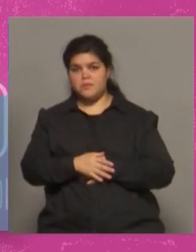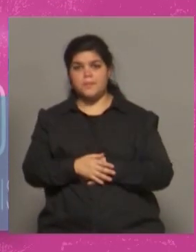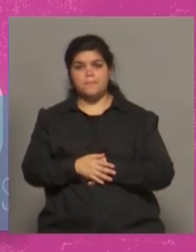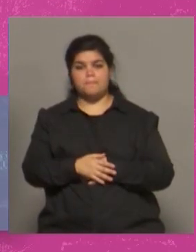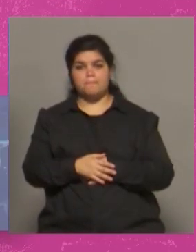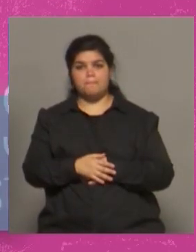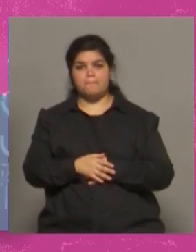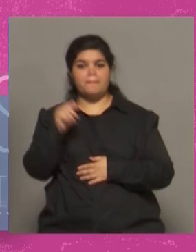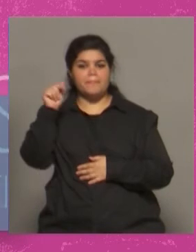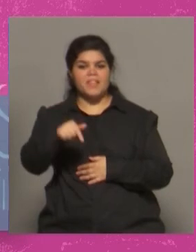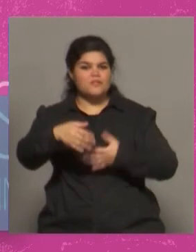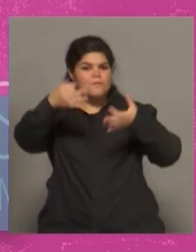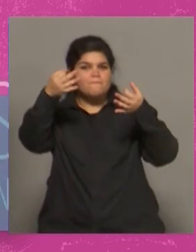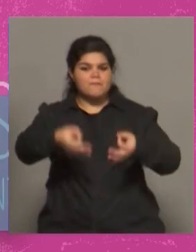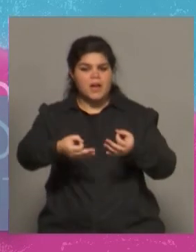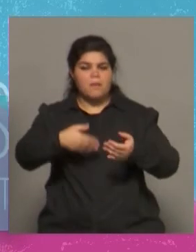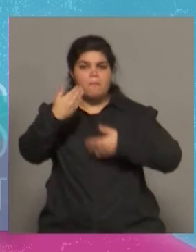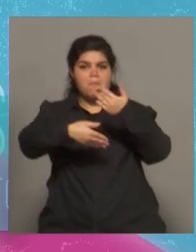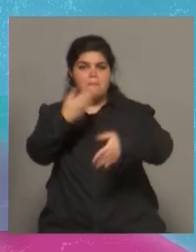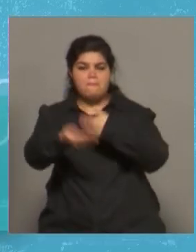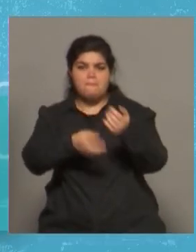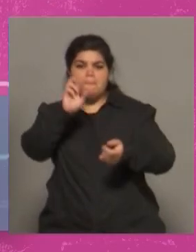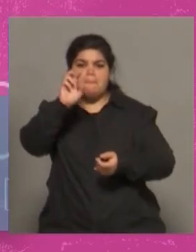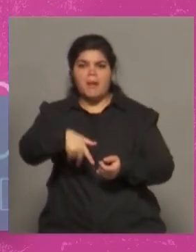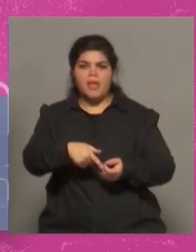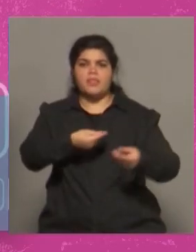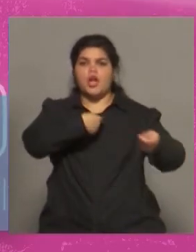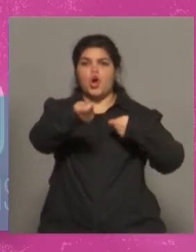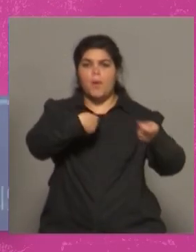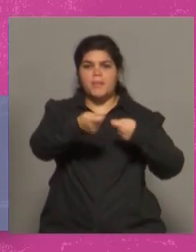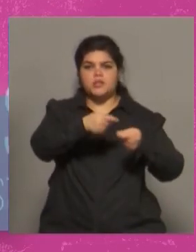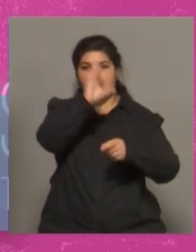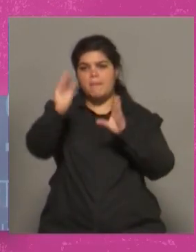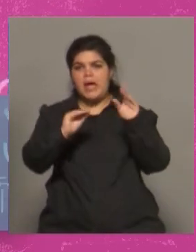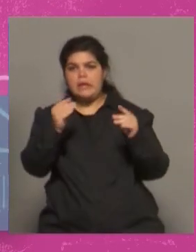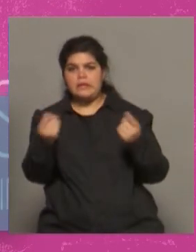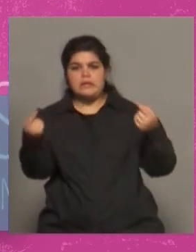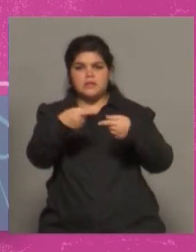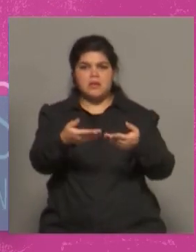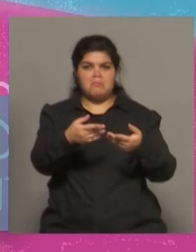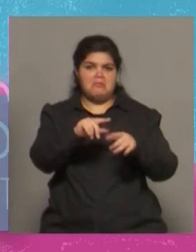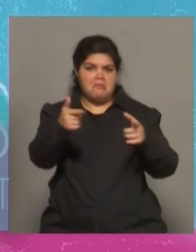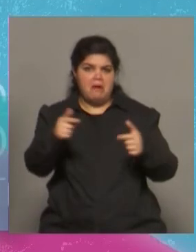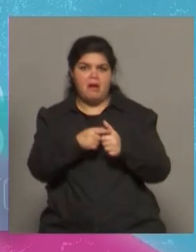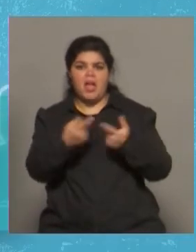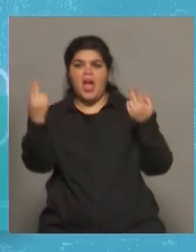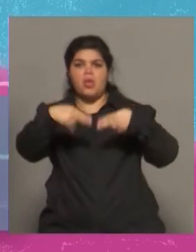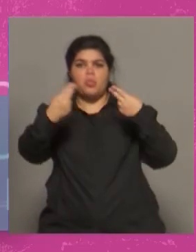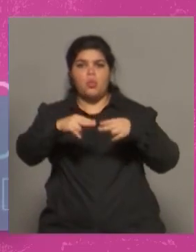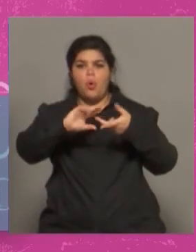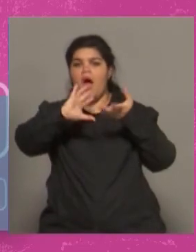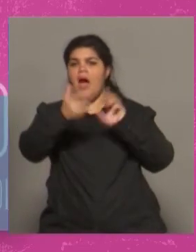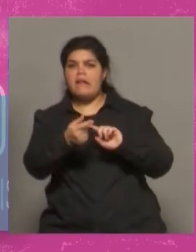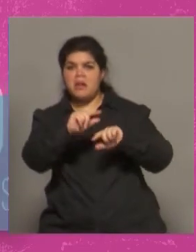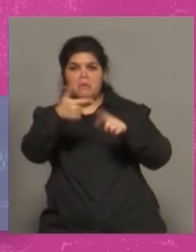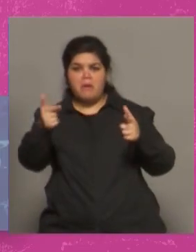no se ha logrado llevar adelante políticas de comercio bilaterales entre los diferentes países, de reformas aduaneras entre los diferentes